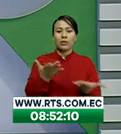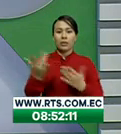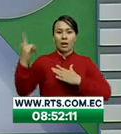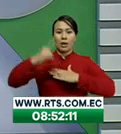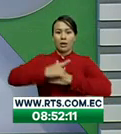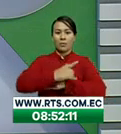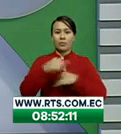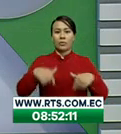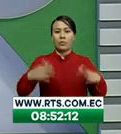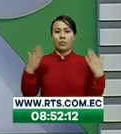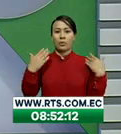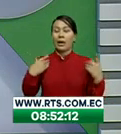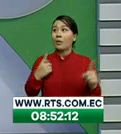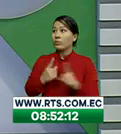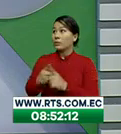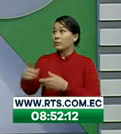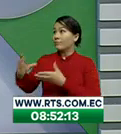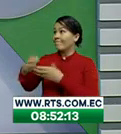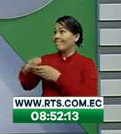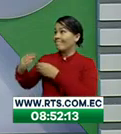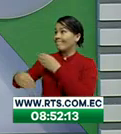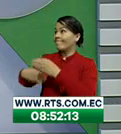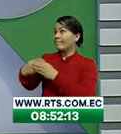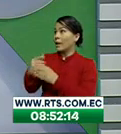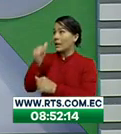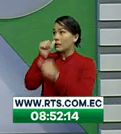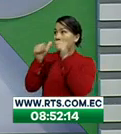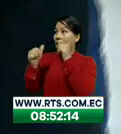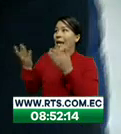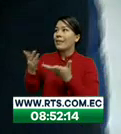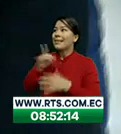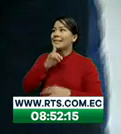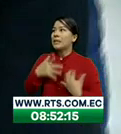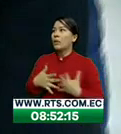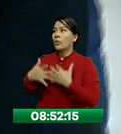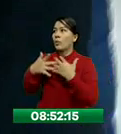Guayaquil. El alcaloide tenía como destino Estados Unidos.